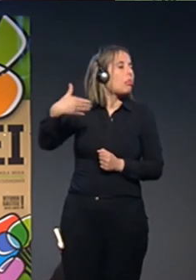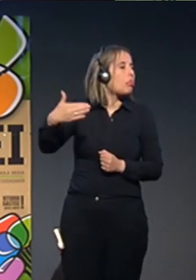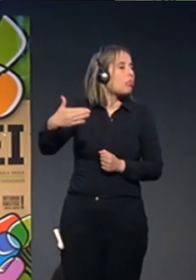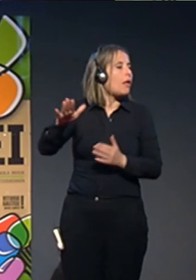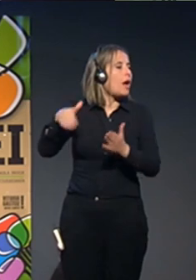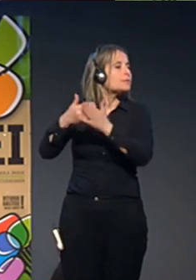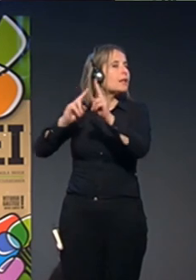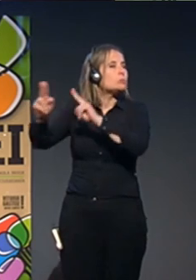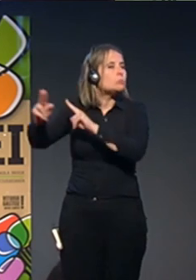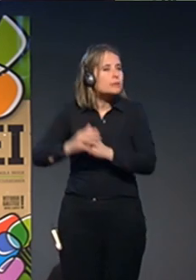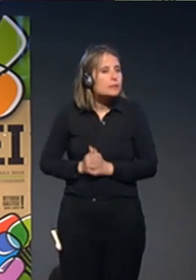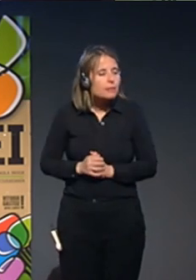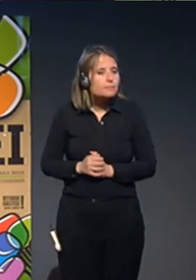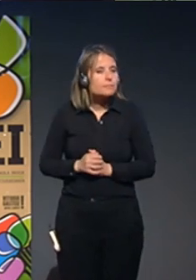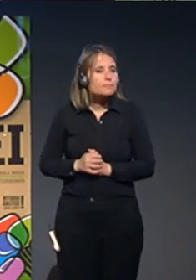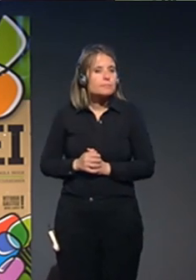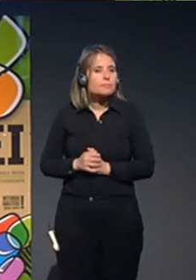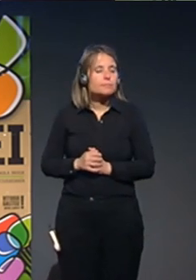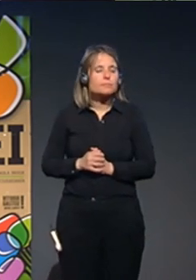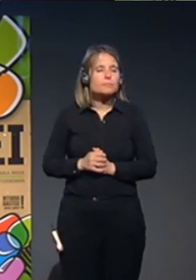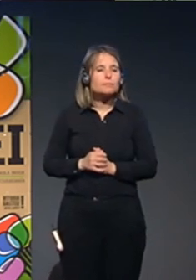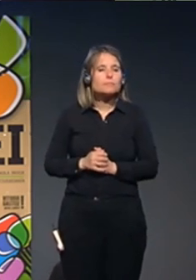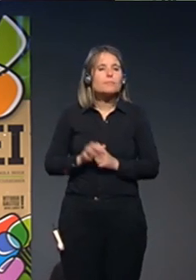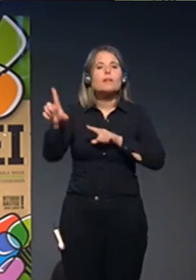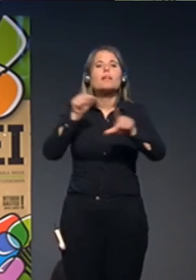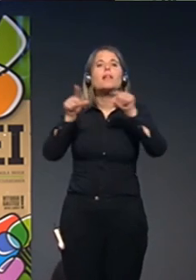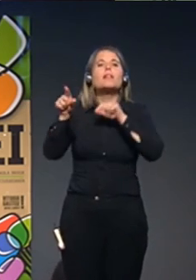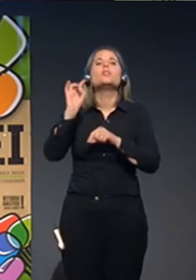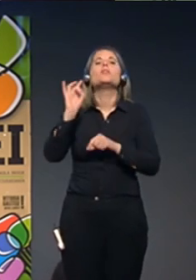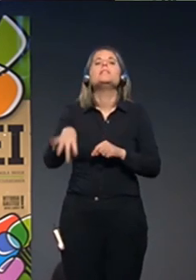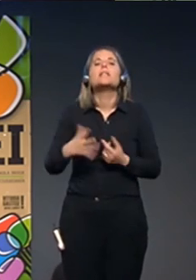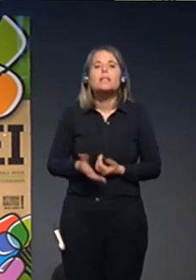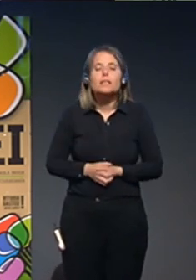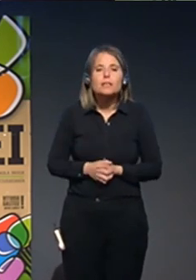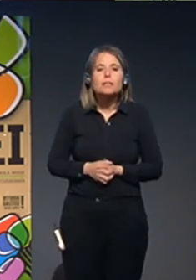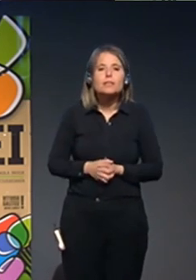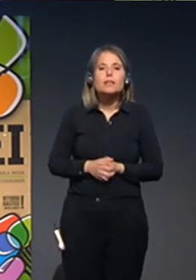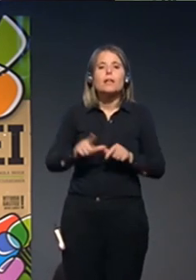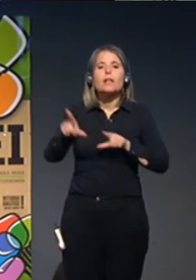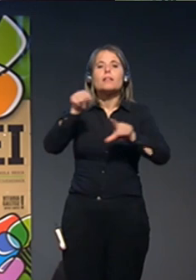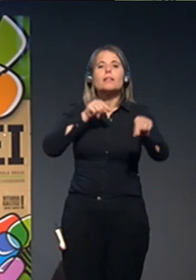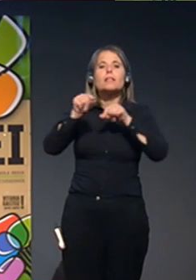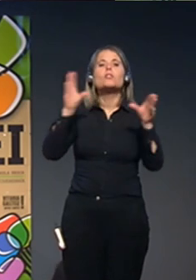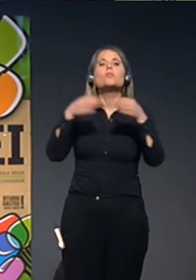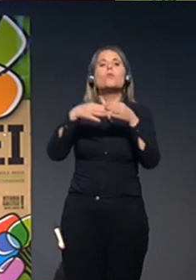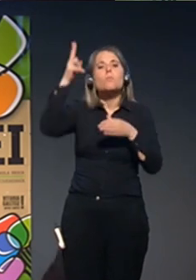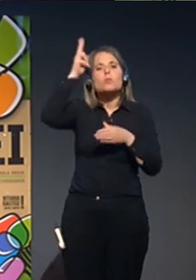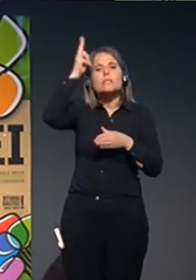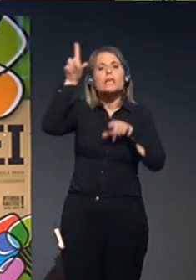oí la respuesta que es quién Toma las decisiones en esos grupos